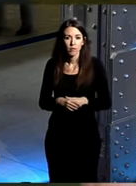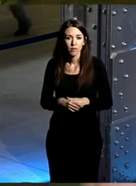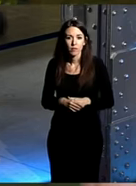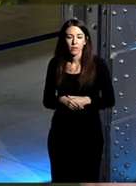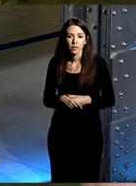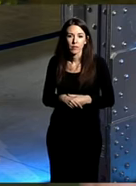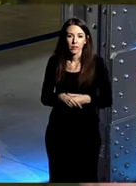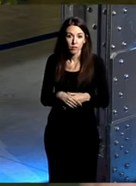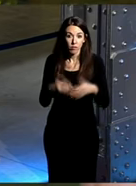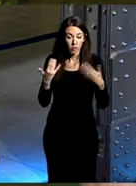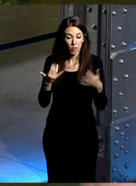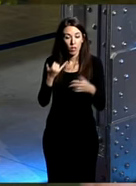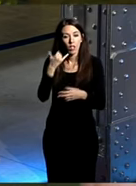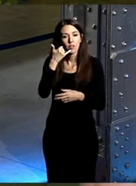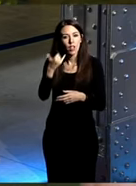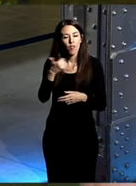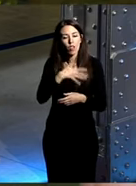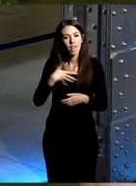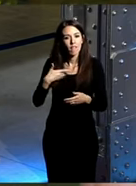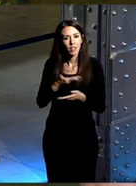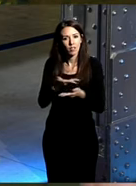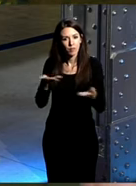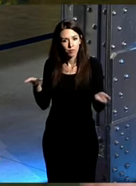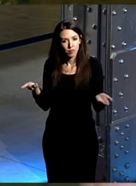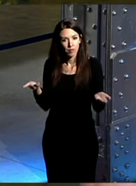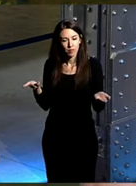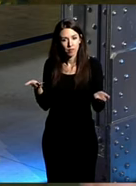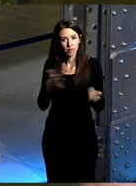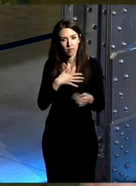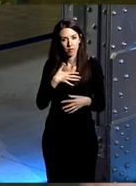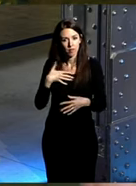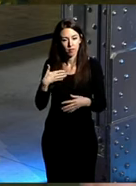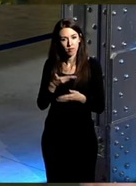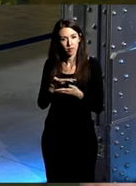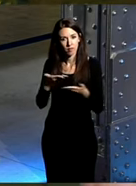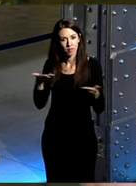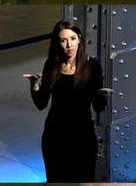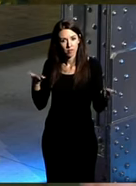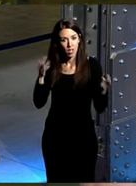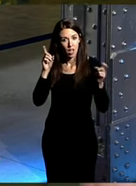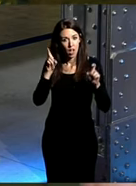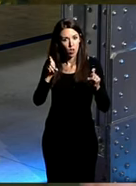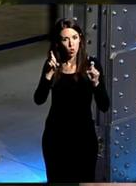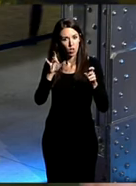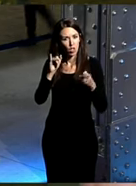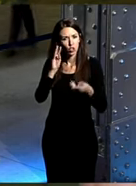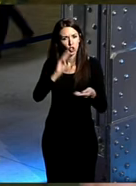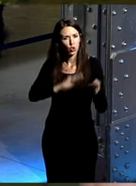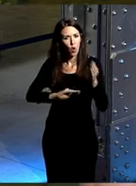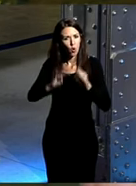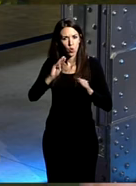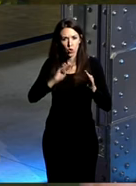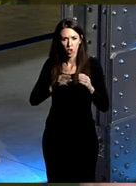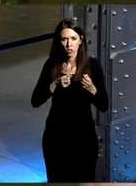Entonces, Telefónica desea poner a disposición de la educación un montón de soluciones,